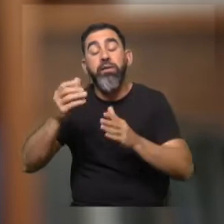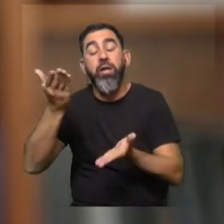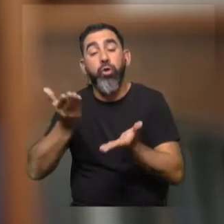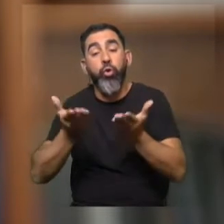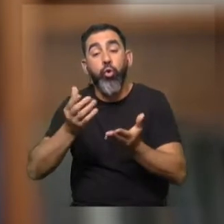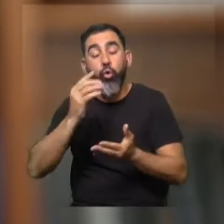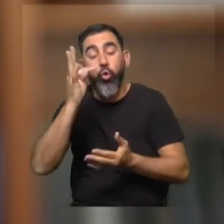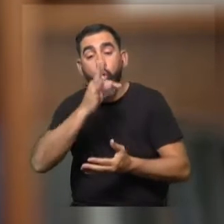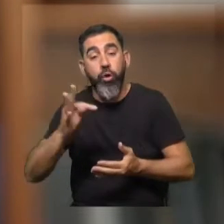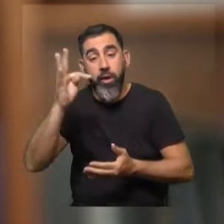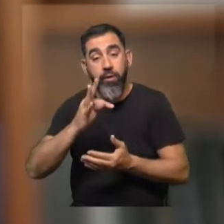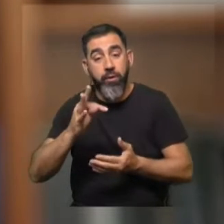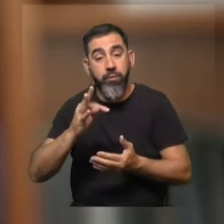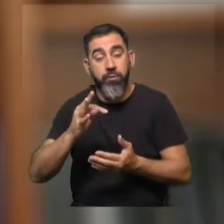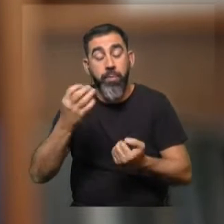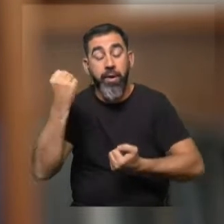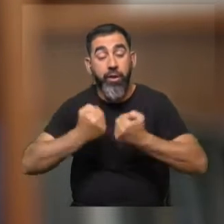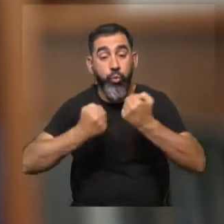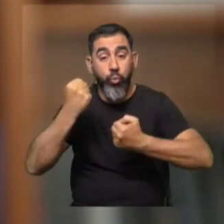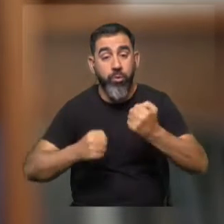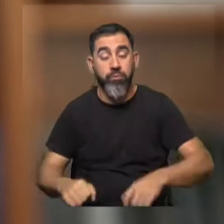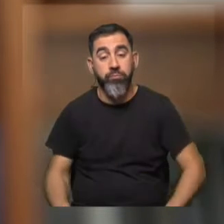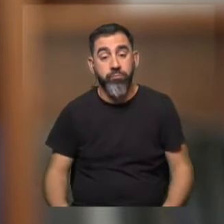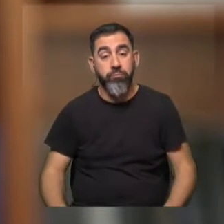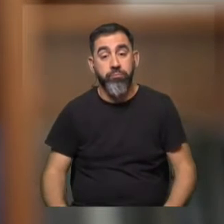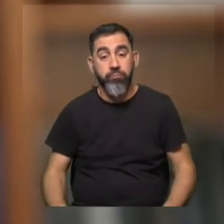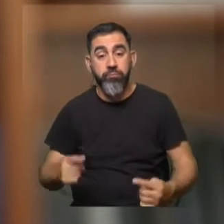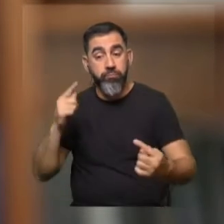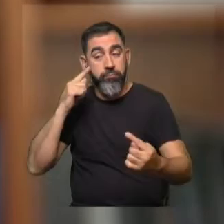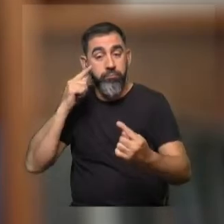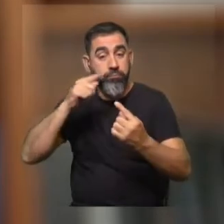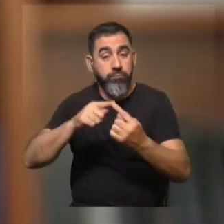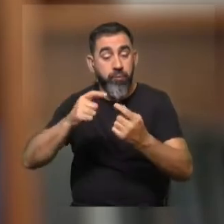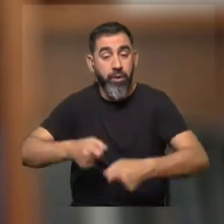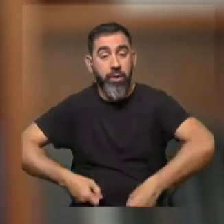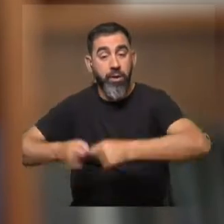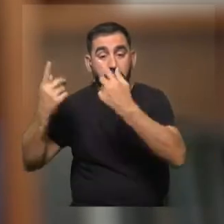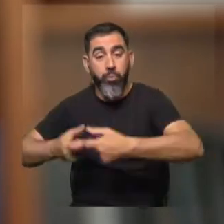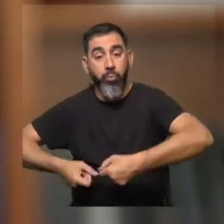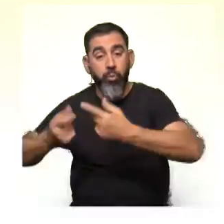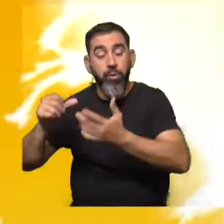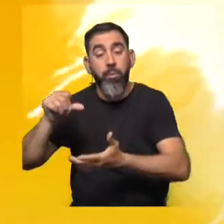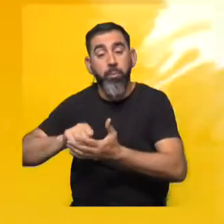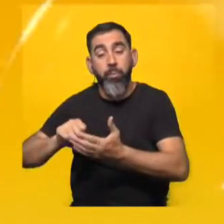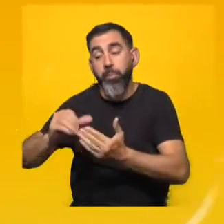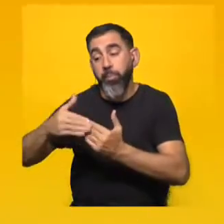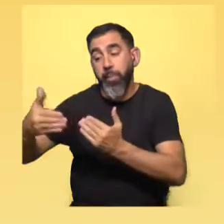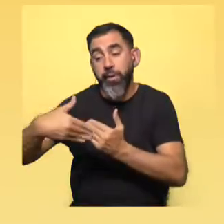de pectina al año para su industria. Entonces apuntamos más a exportar a países vecinos.